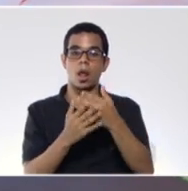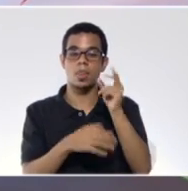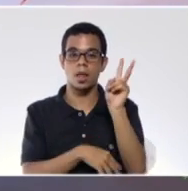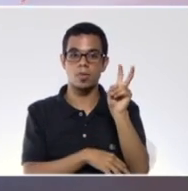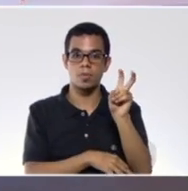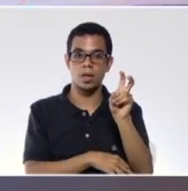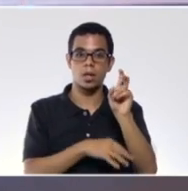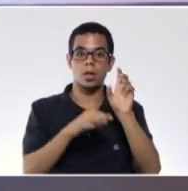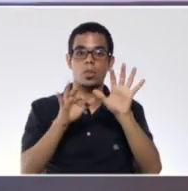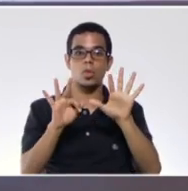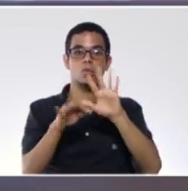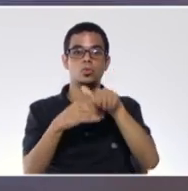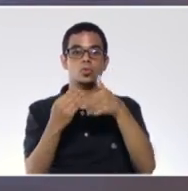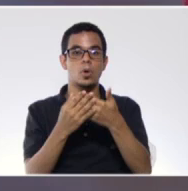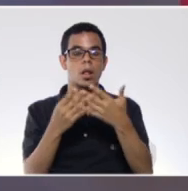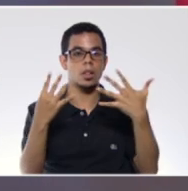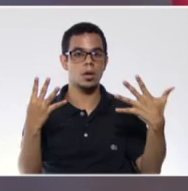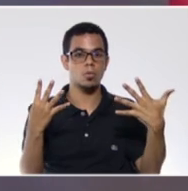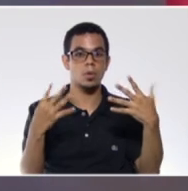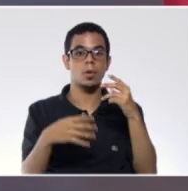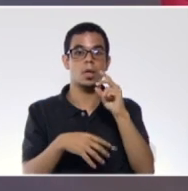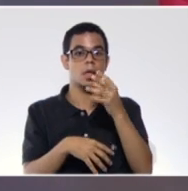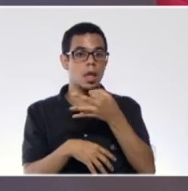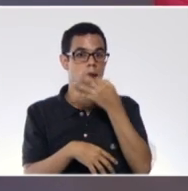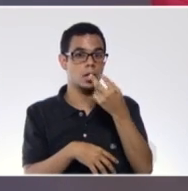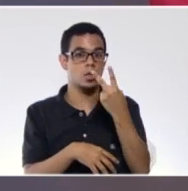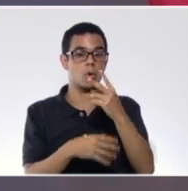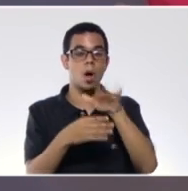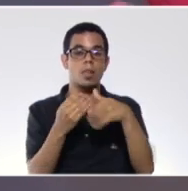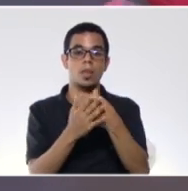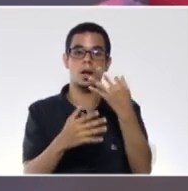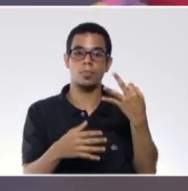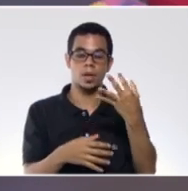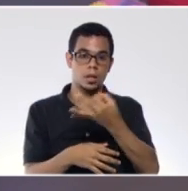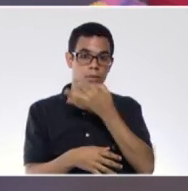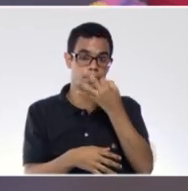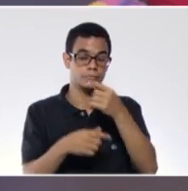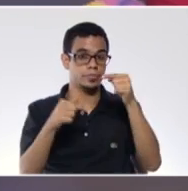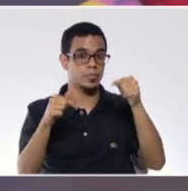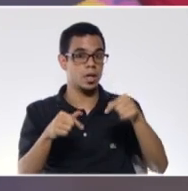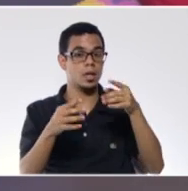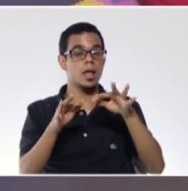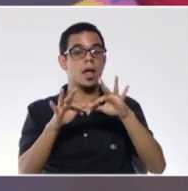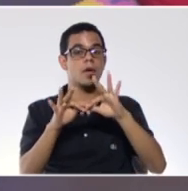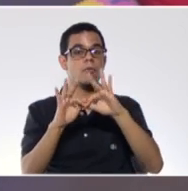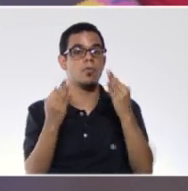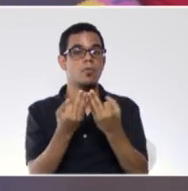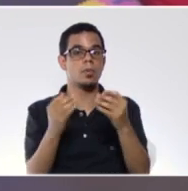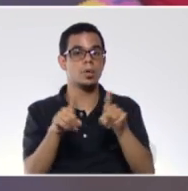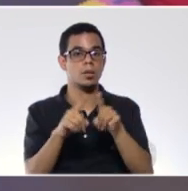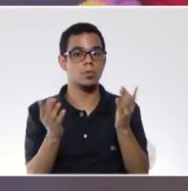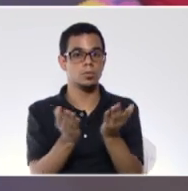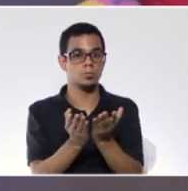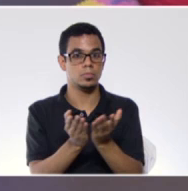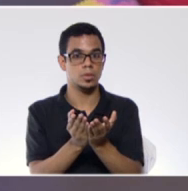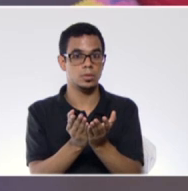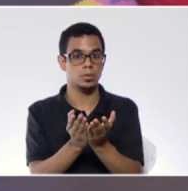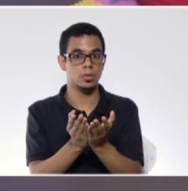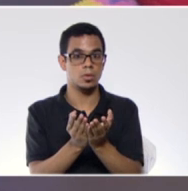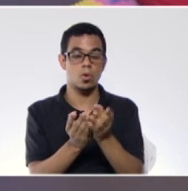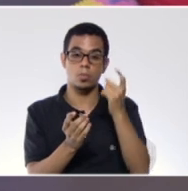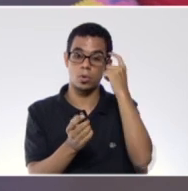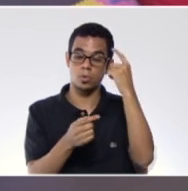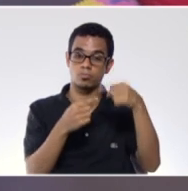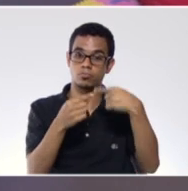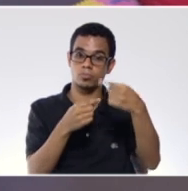8 a 9 de la mañana y de 2 a 3 de la tarde. ¿En dónde, Cianya? En su programa Cada Familia Una Escuela. Y como todos los